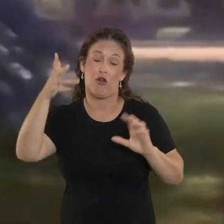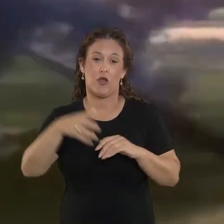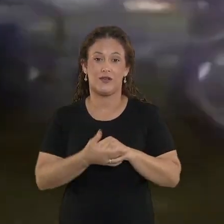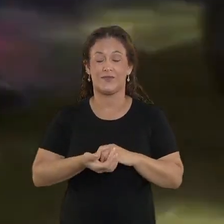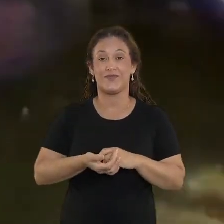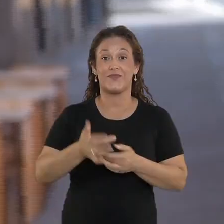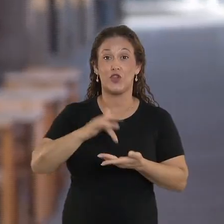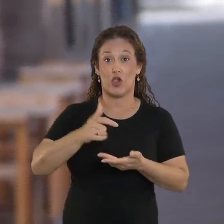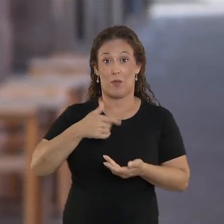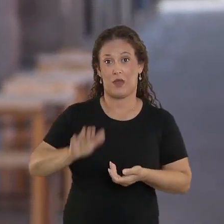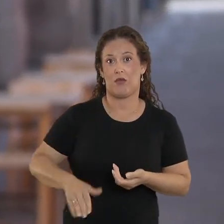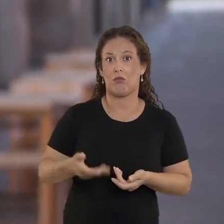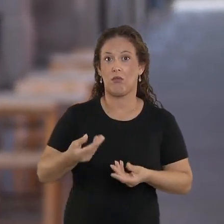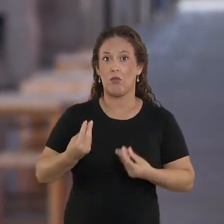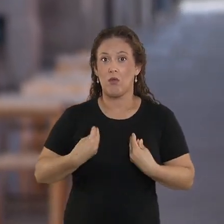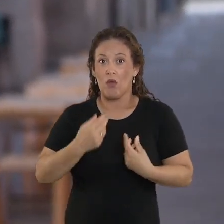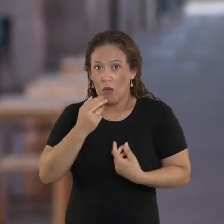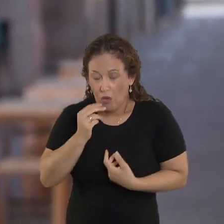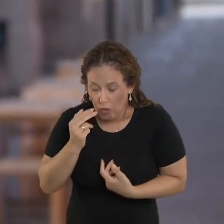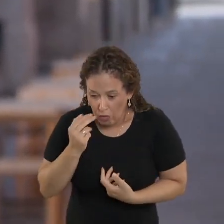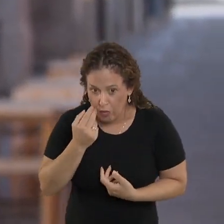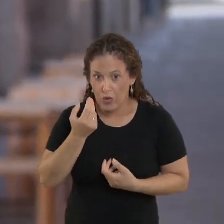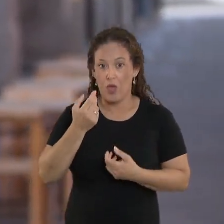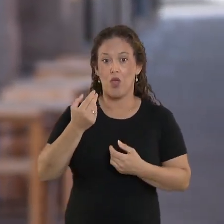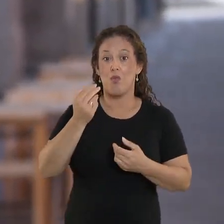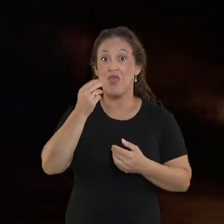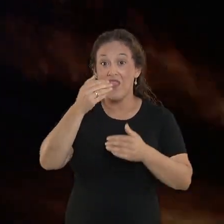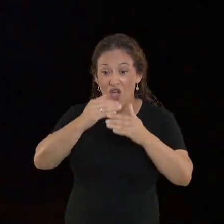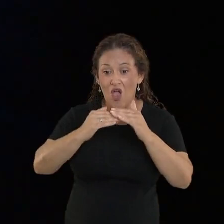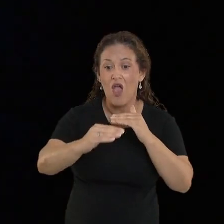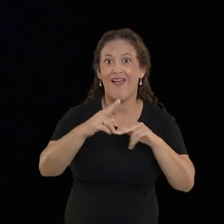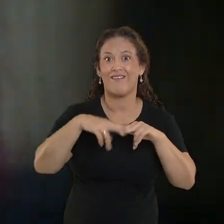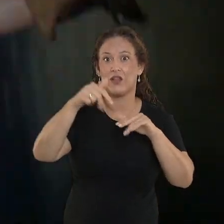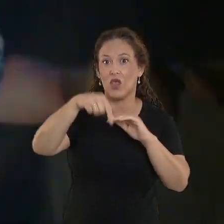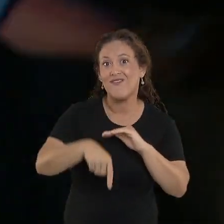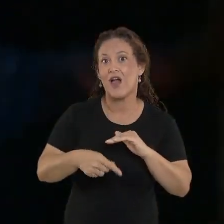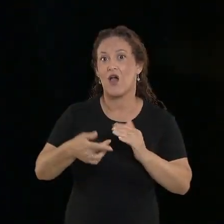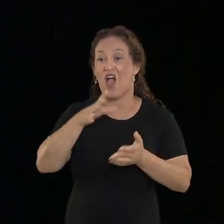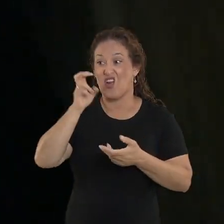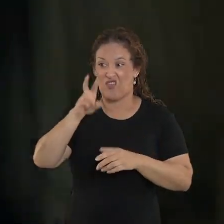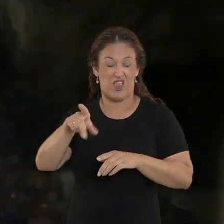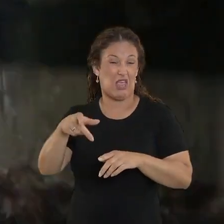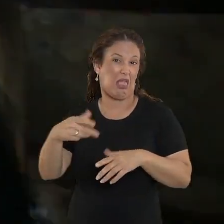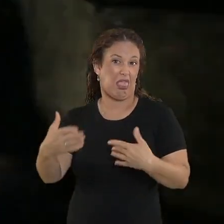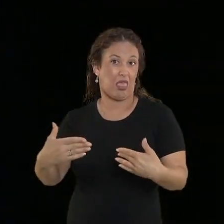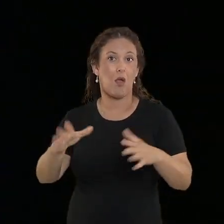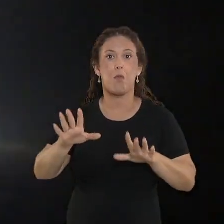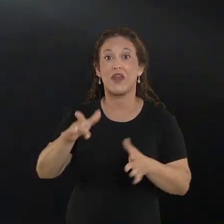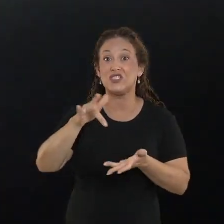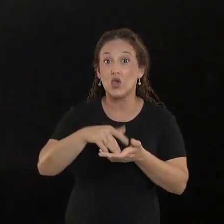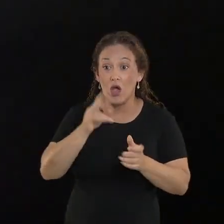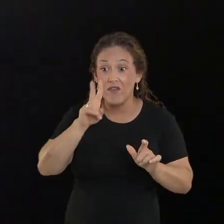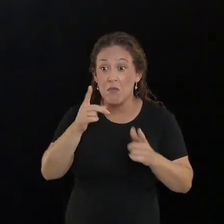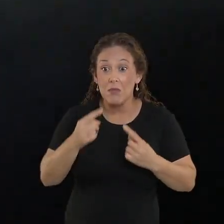loca! Cuando era muy pequeñito me dio mucho miedo el terror bajo el asfalto. Seguramente a día de hoy la veo y me da igual, pero cuando la vi me dio mucho miedo.